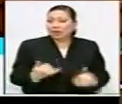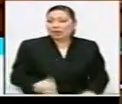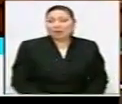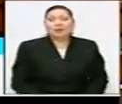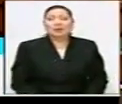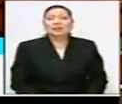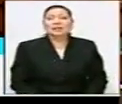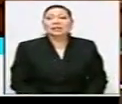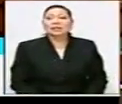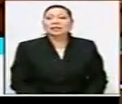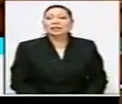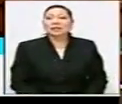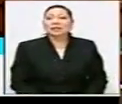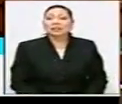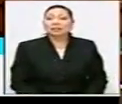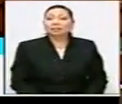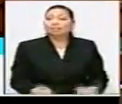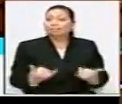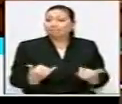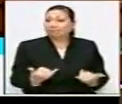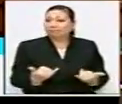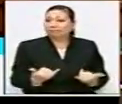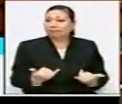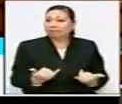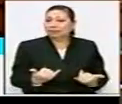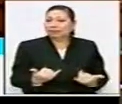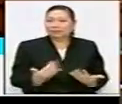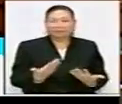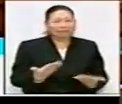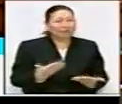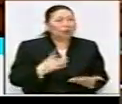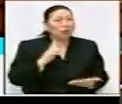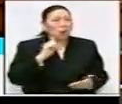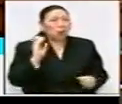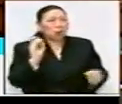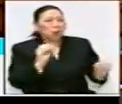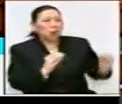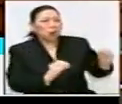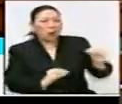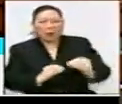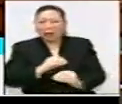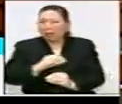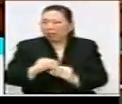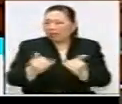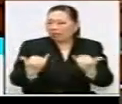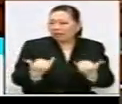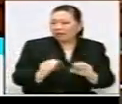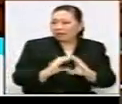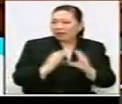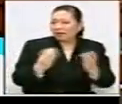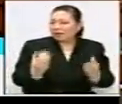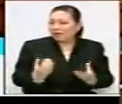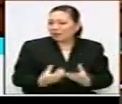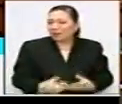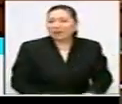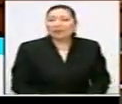ejemplo. Y esos son los que nos arman toda esta patraña de mentiras y que aquí en el